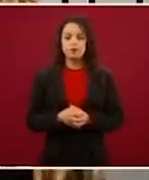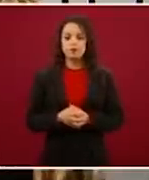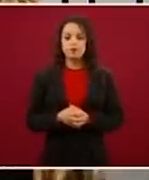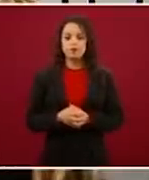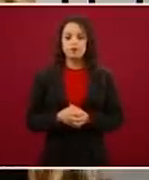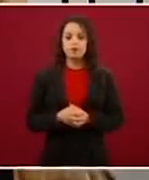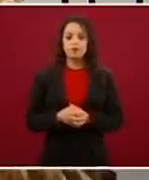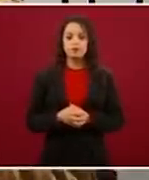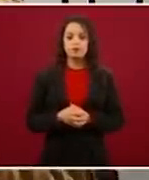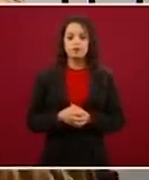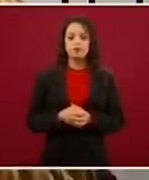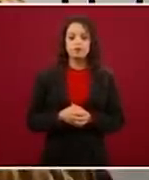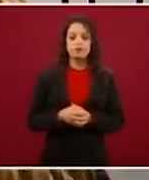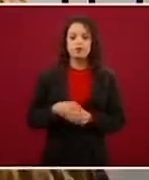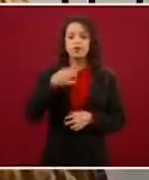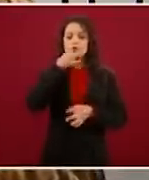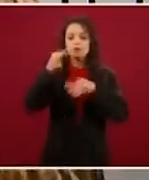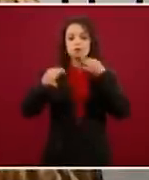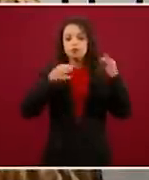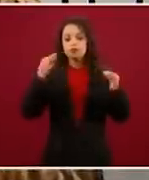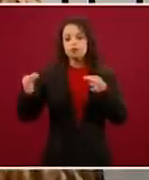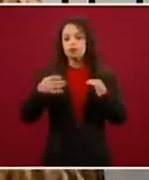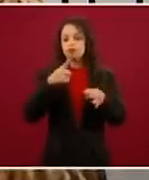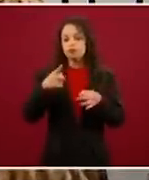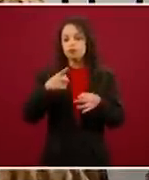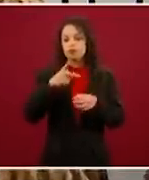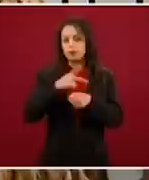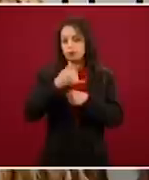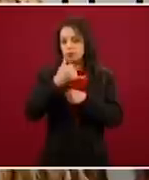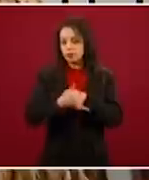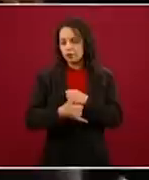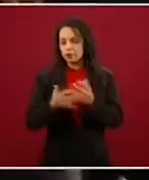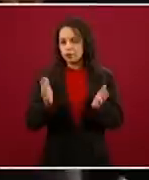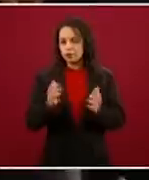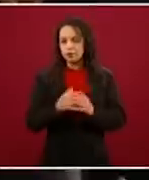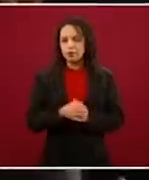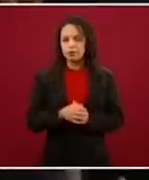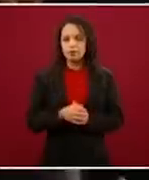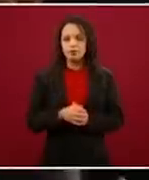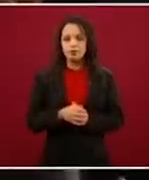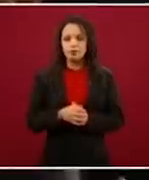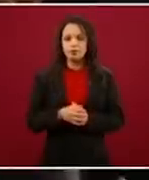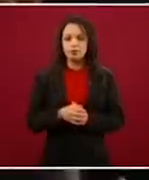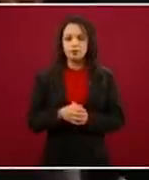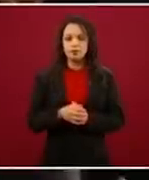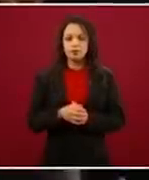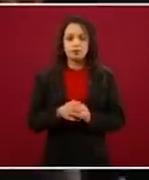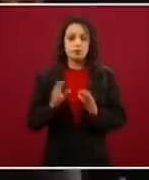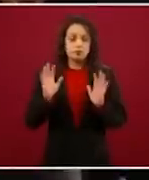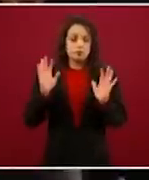la secretaría. A lo mejor es una concesión o es